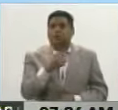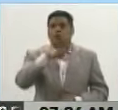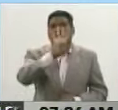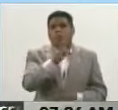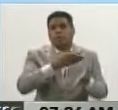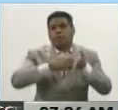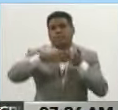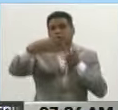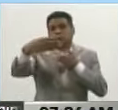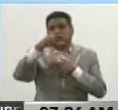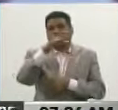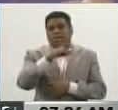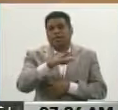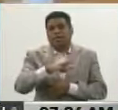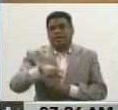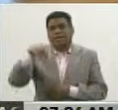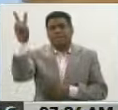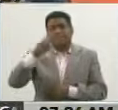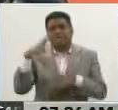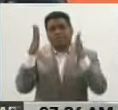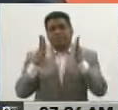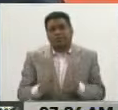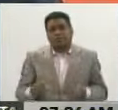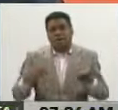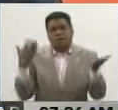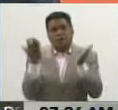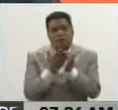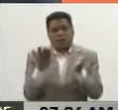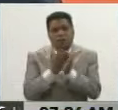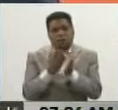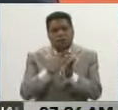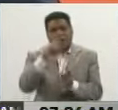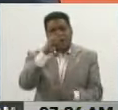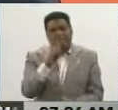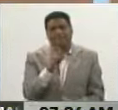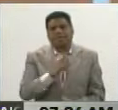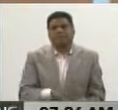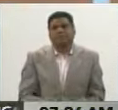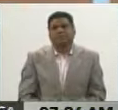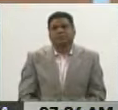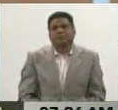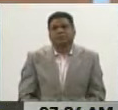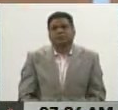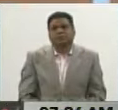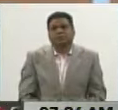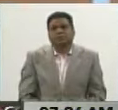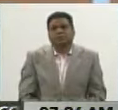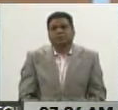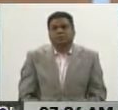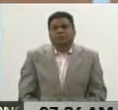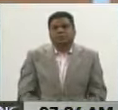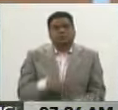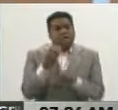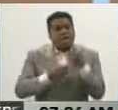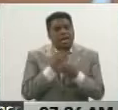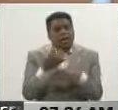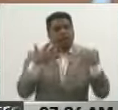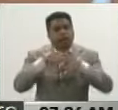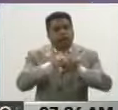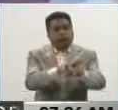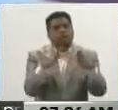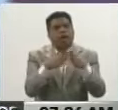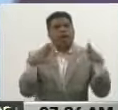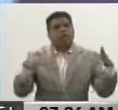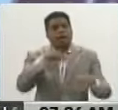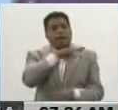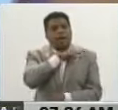4 millones de venezolanos y venezolanas que están en edad escolar puedan tener acceso a la educación. Digamos, enfatizado o articulado con la gran misión